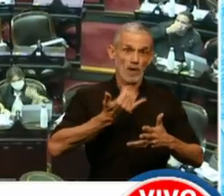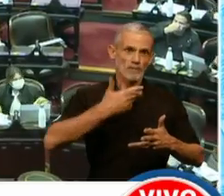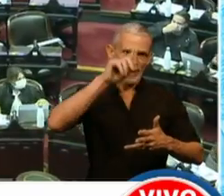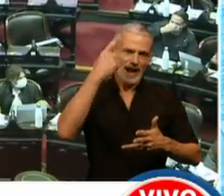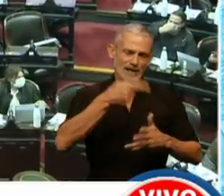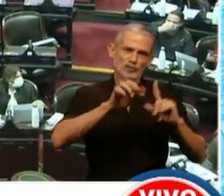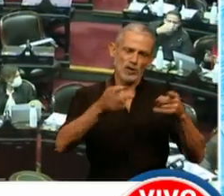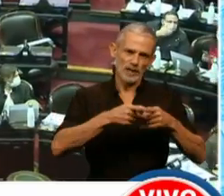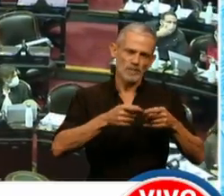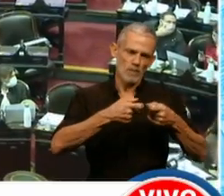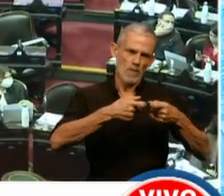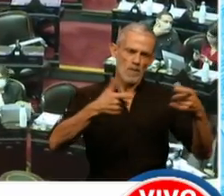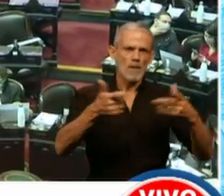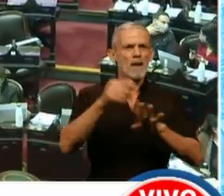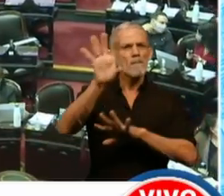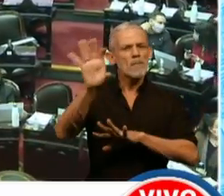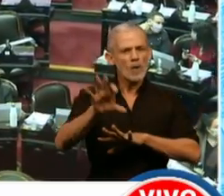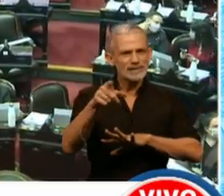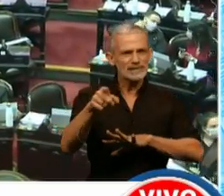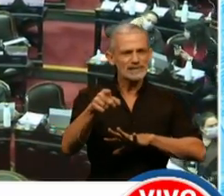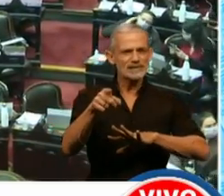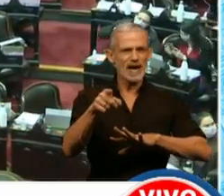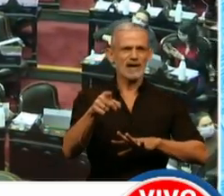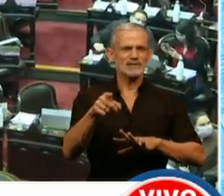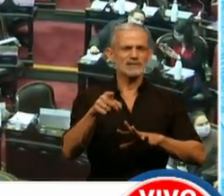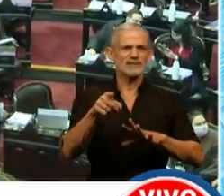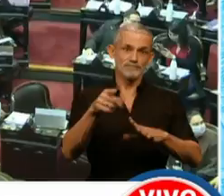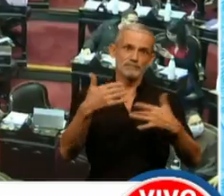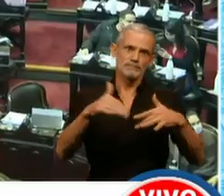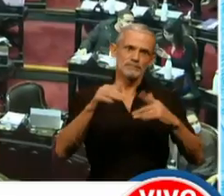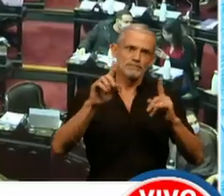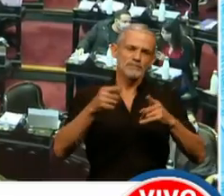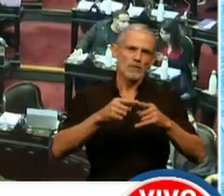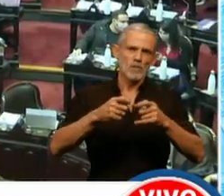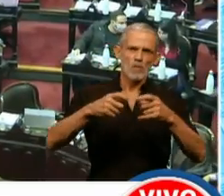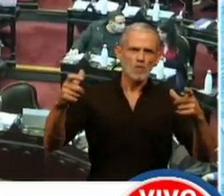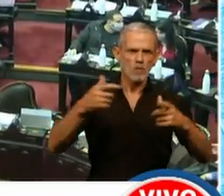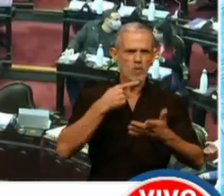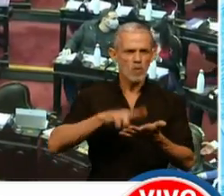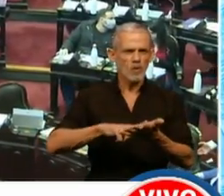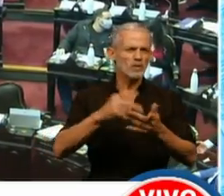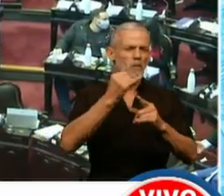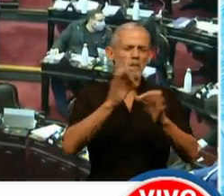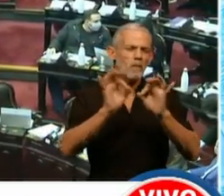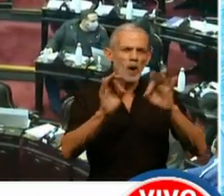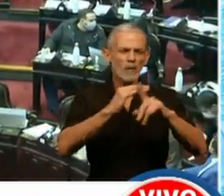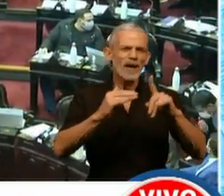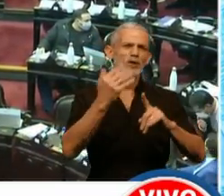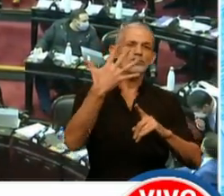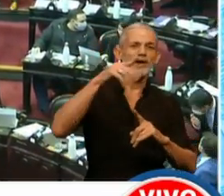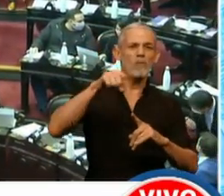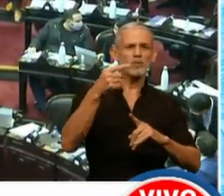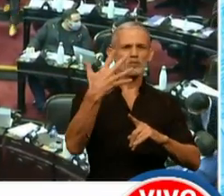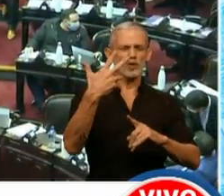también creció en la provincia en el niveles muy altos en promedio anda en el 5.3 por ciento